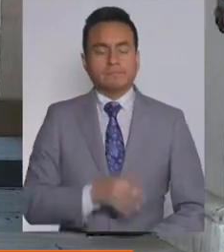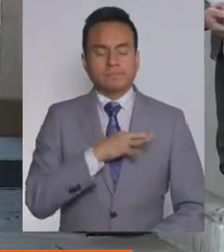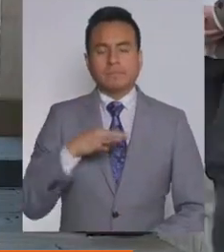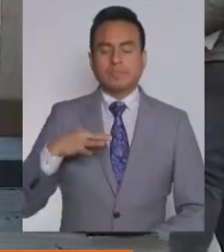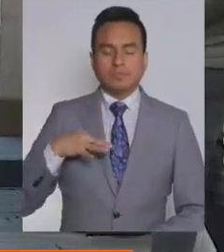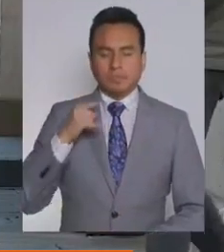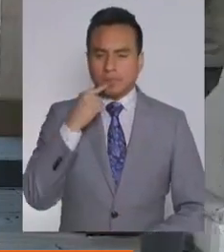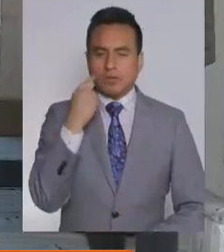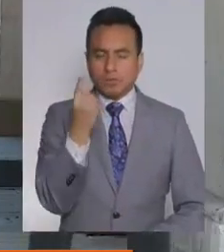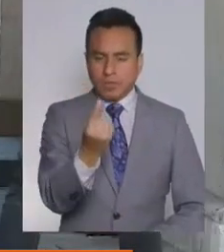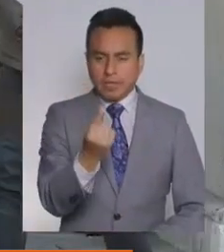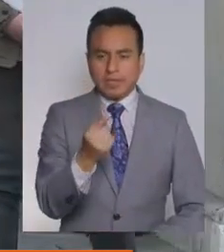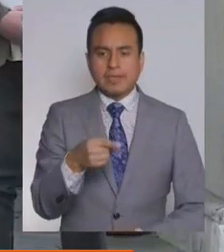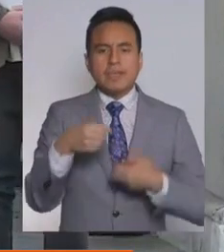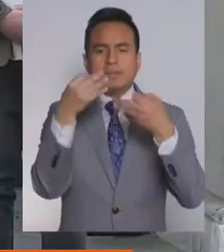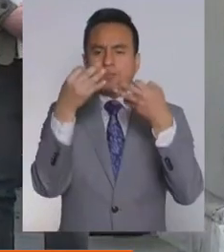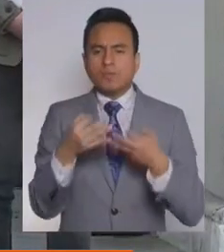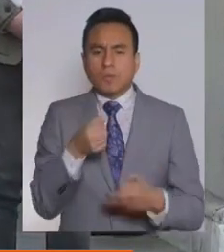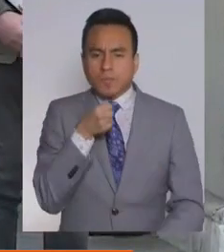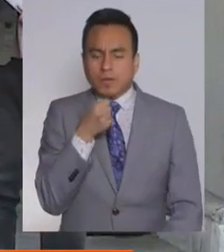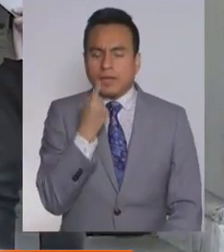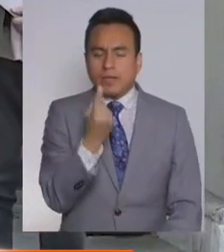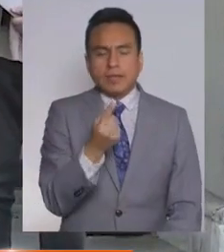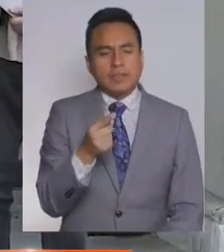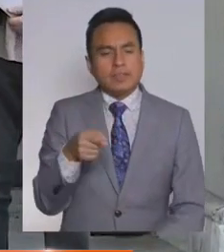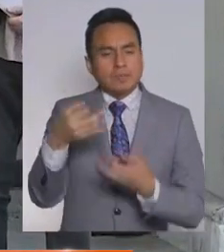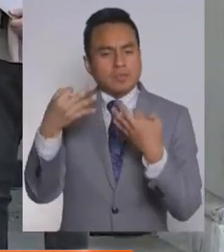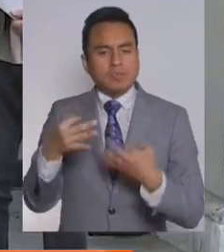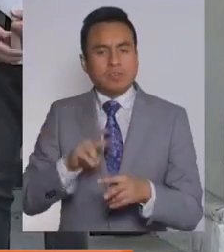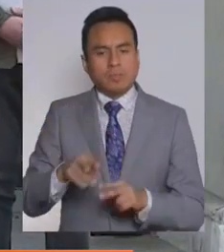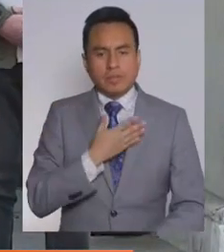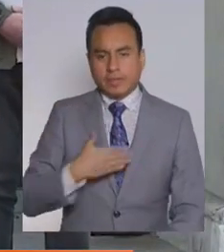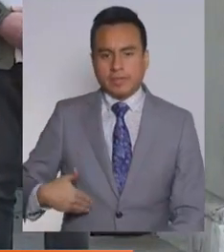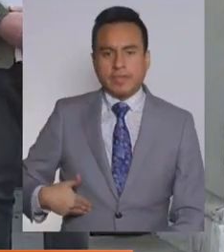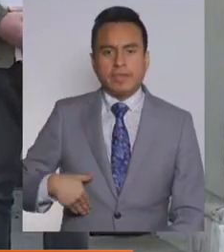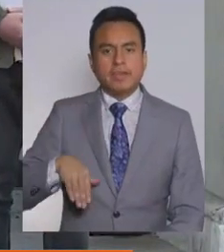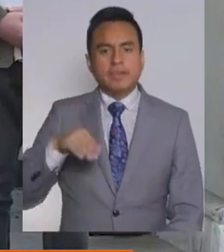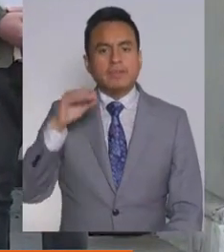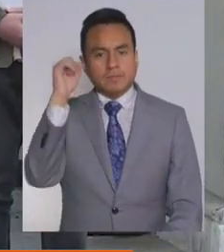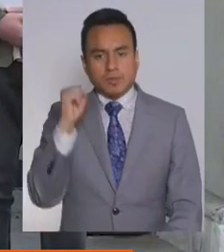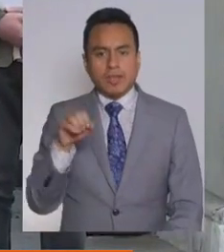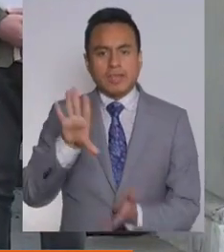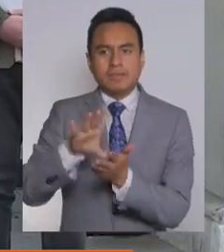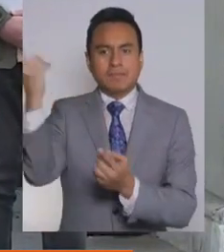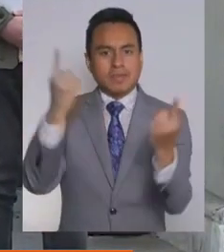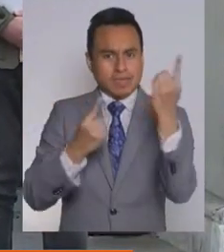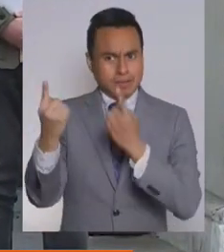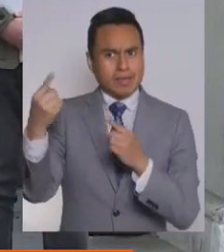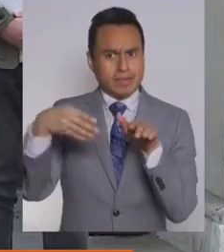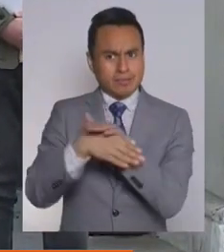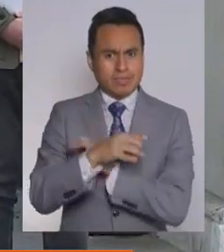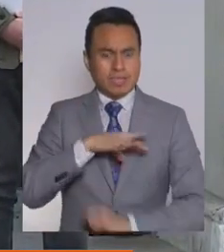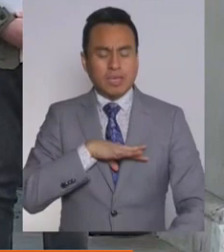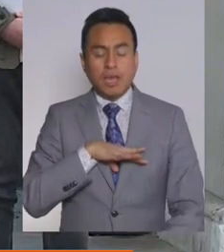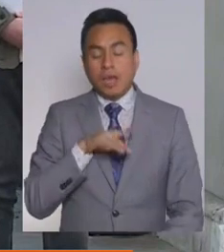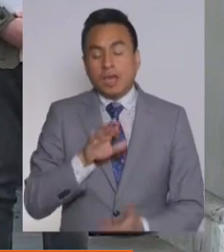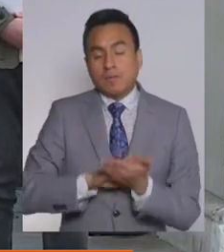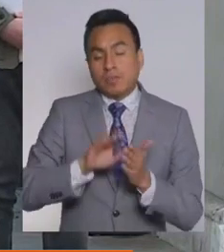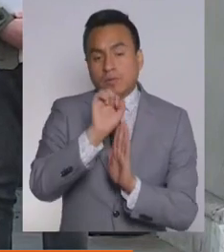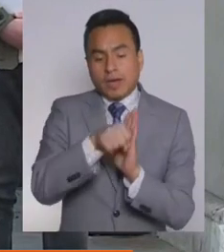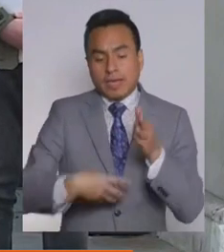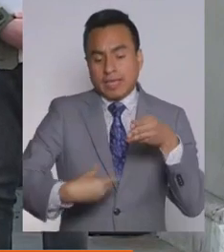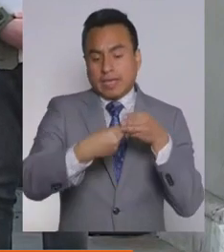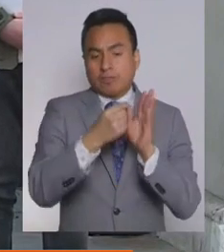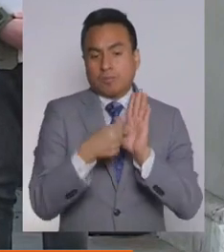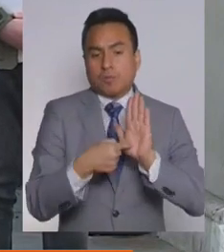ministro, por la determinación que anunció el presidente Sebastián Piñera en torno a la ley de migraciones. Él dijo que si es que se aprobaban las